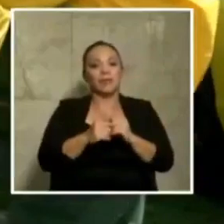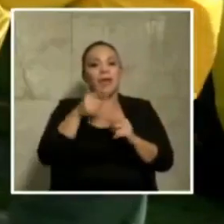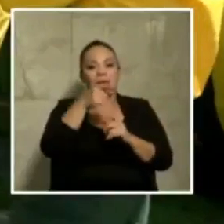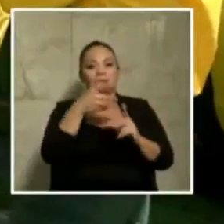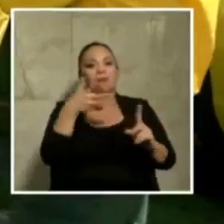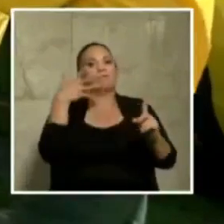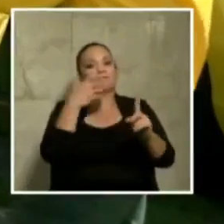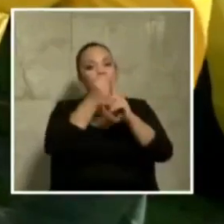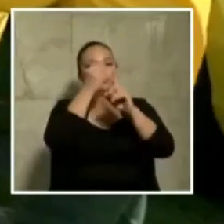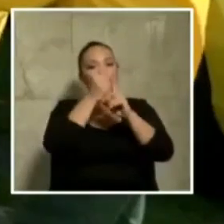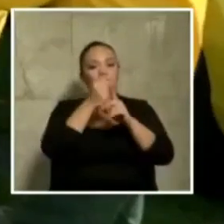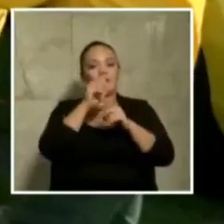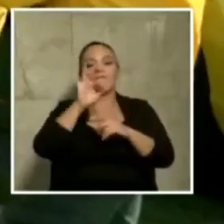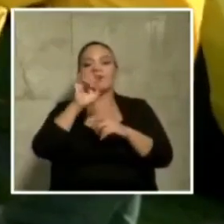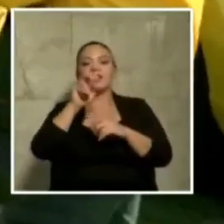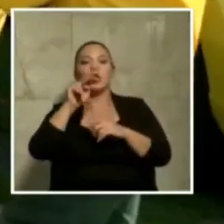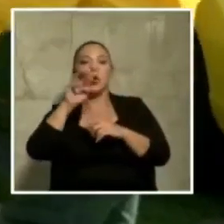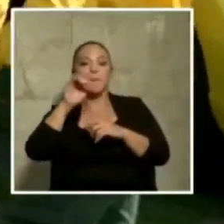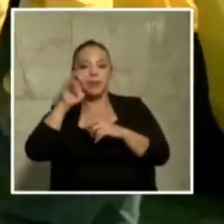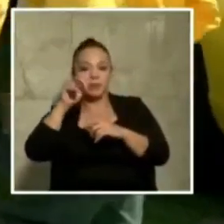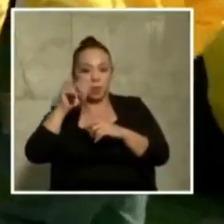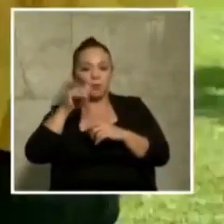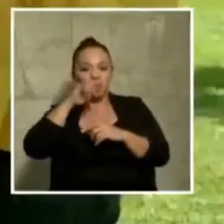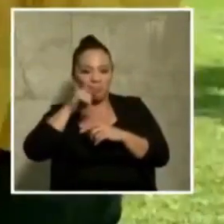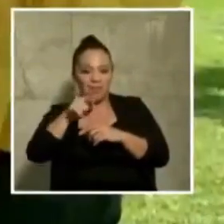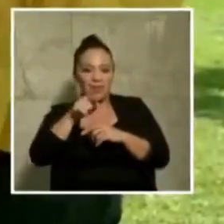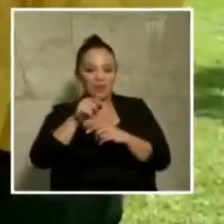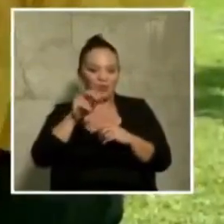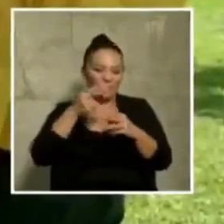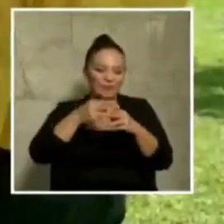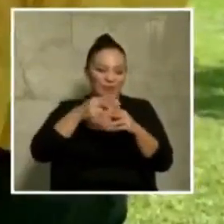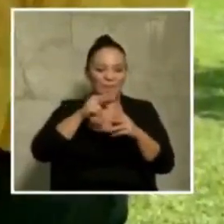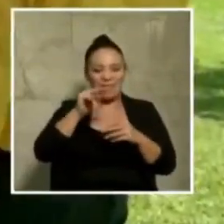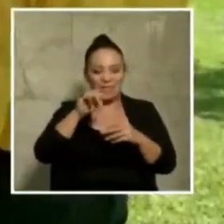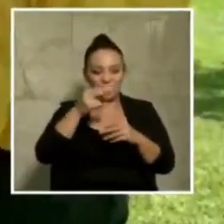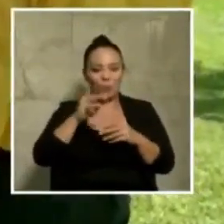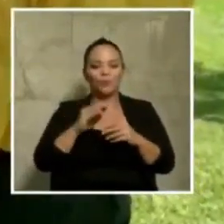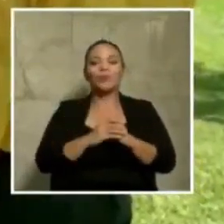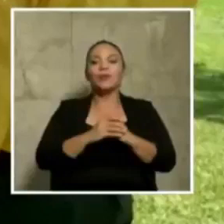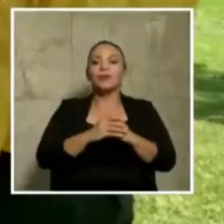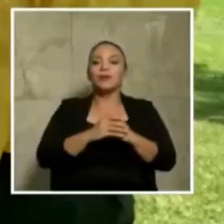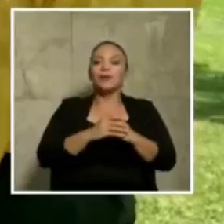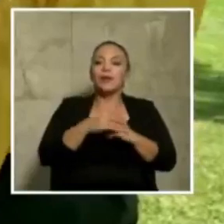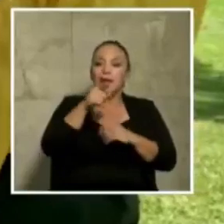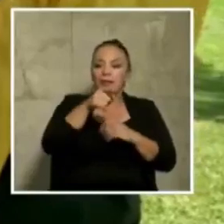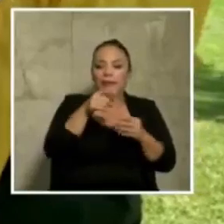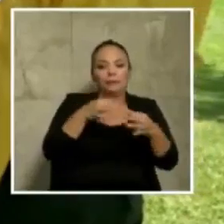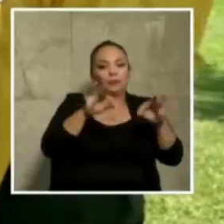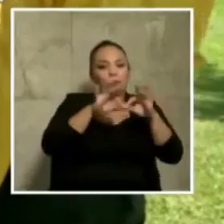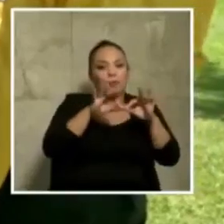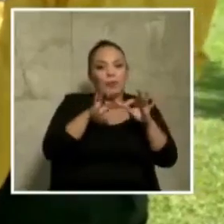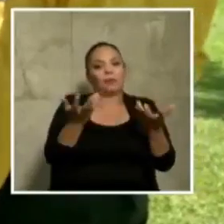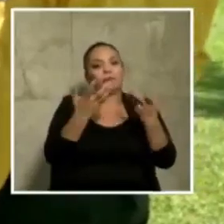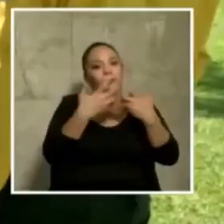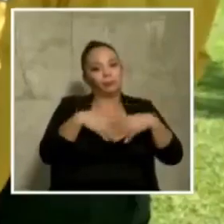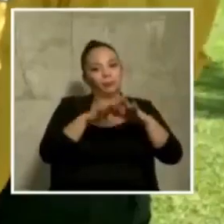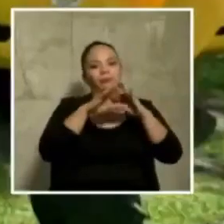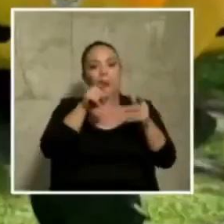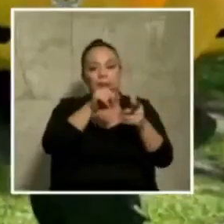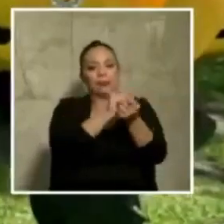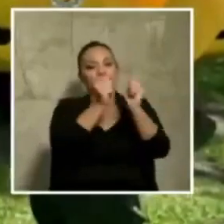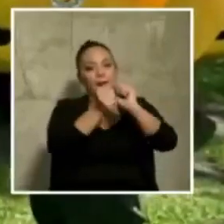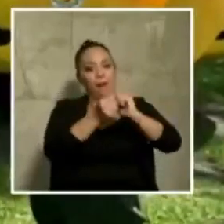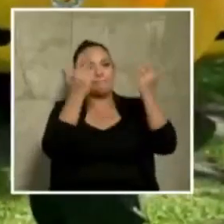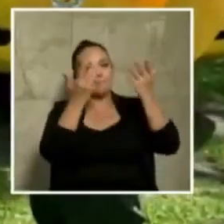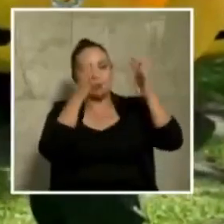y adaptarnos y mitigar el cambio climático. ¿Por qué, señor presidente, adaptarnos a estos fenómenos? Porque el fenómeno del Niño